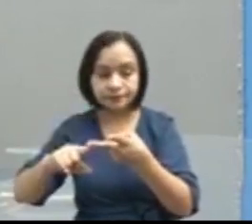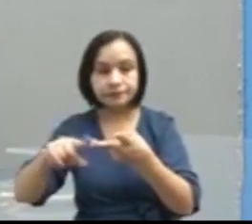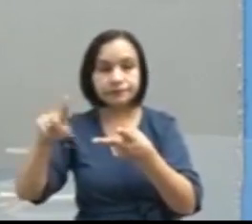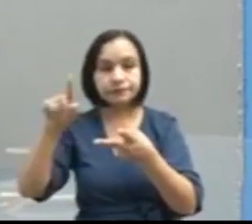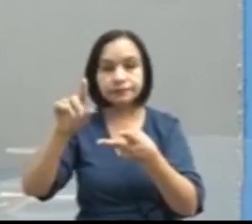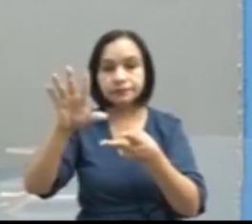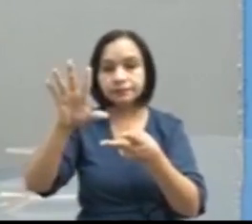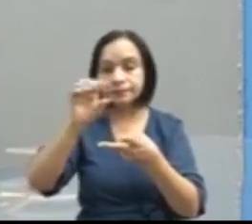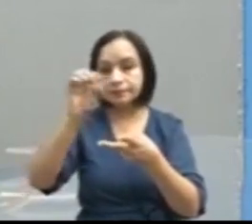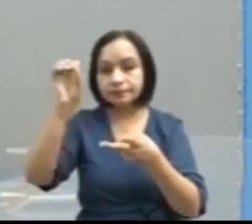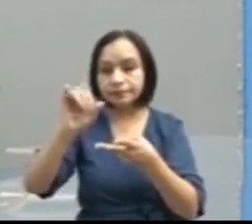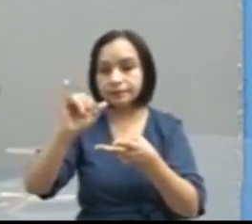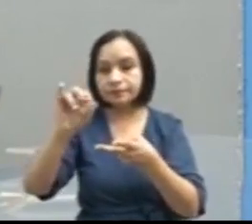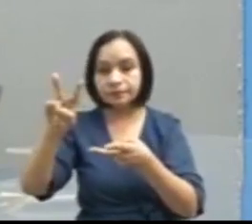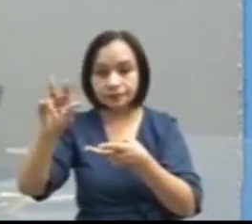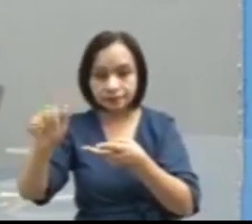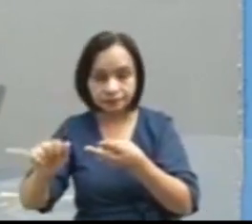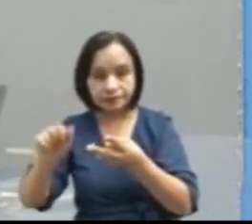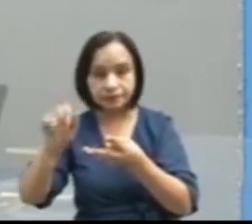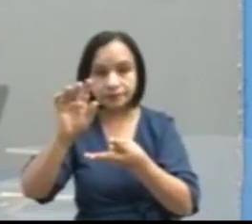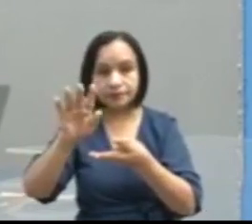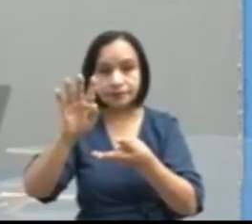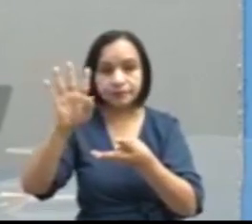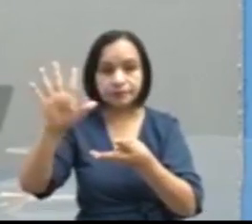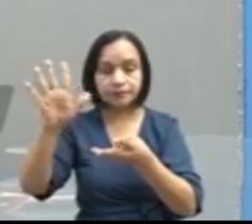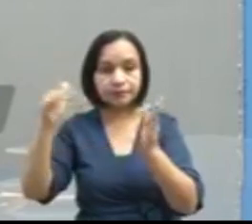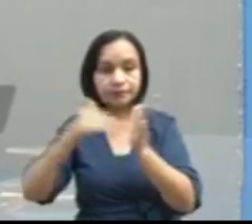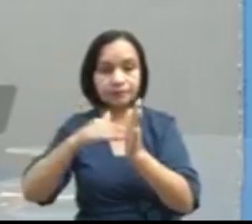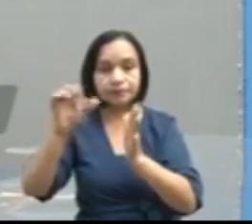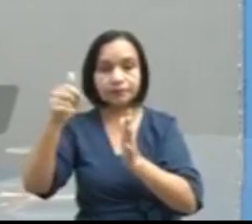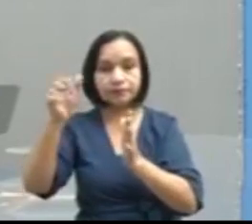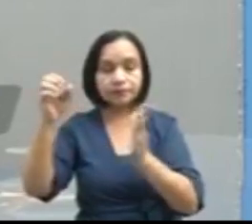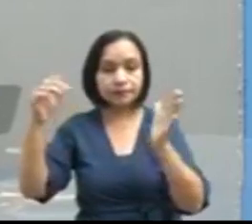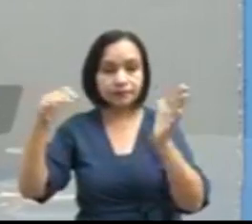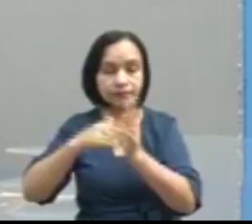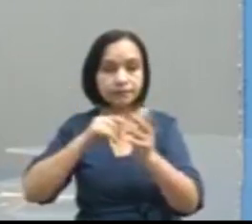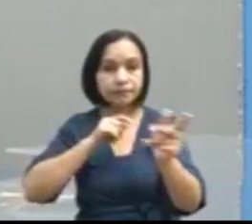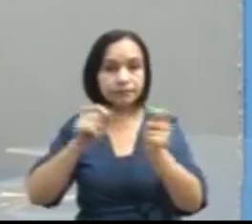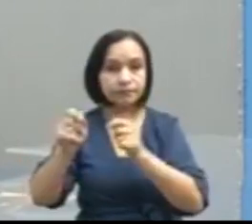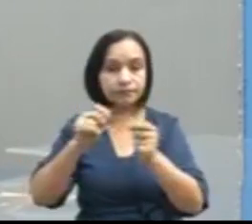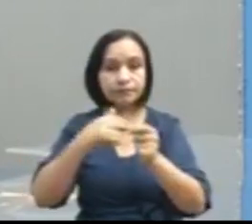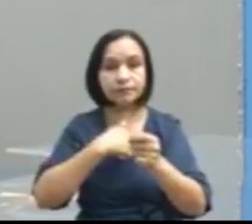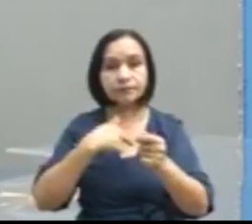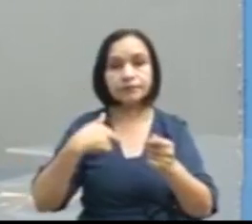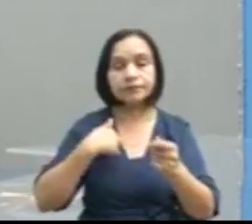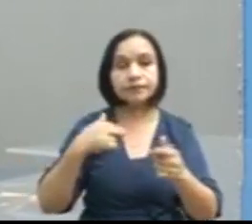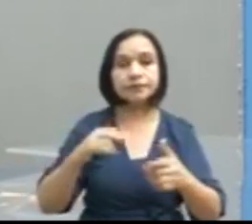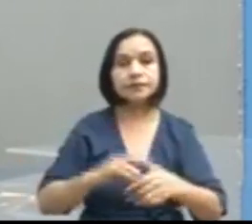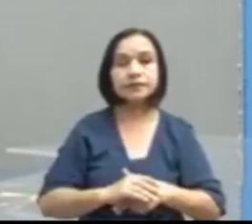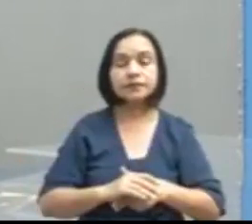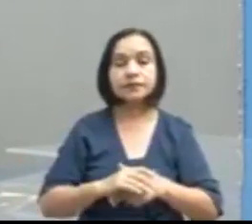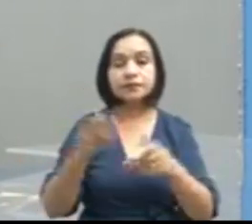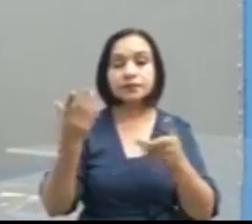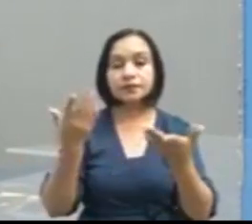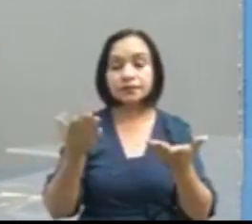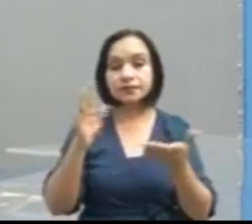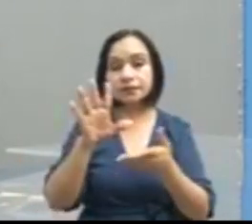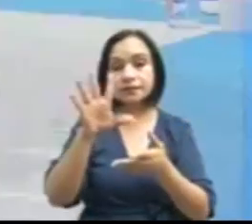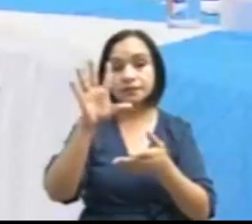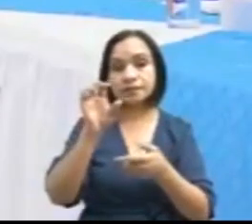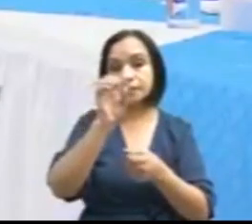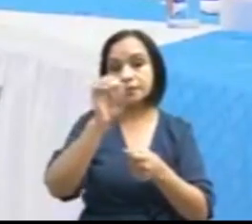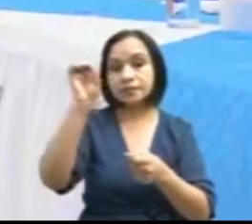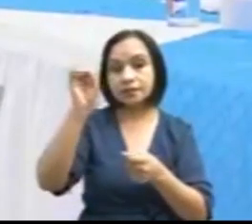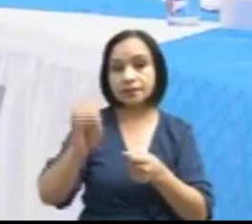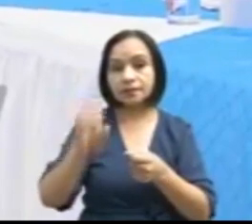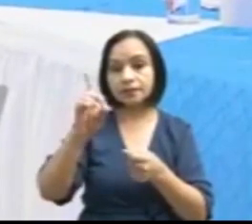en el IVA. Y de 45 mil a 60 mil dólares, ahí hay una exoneración de 50%